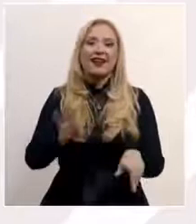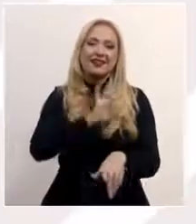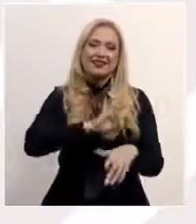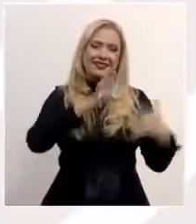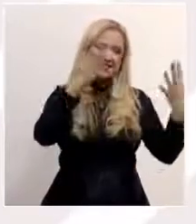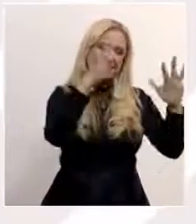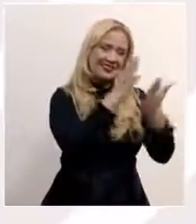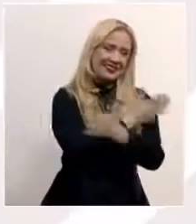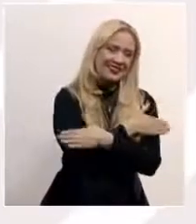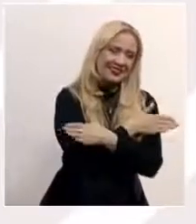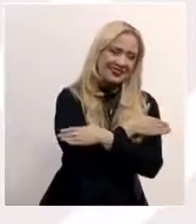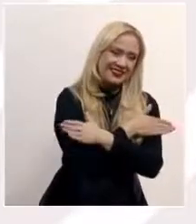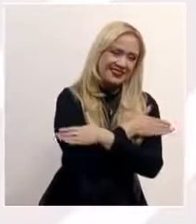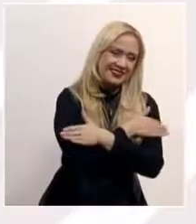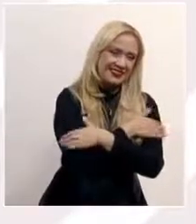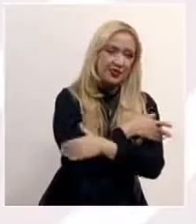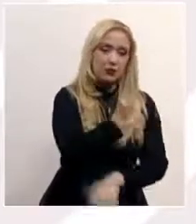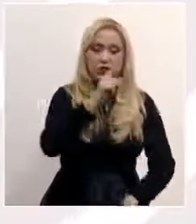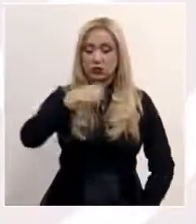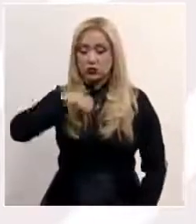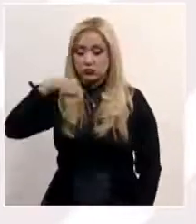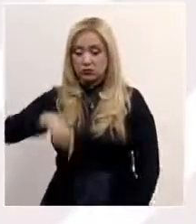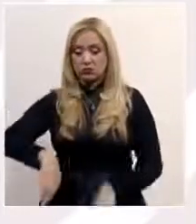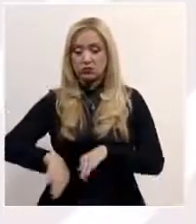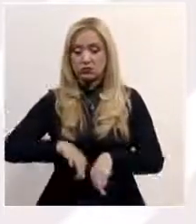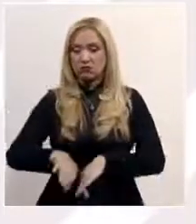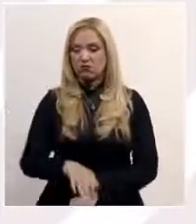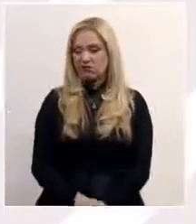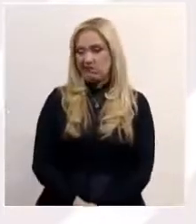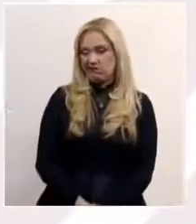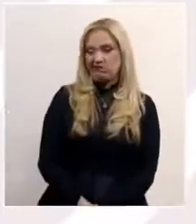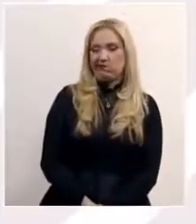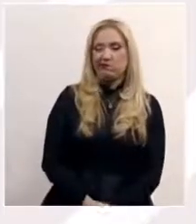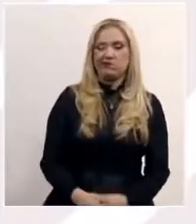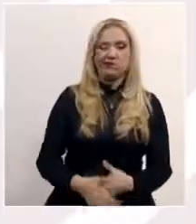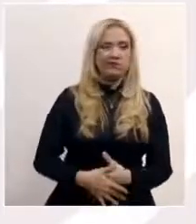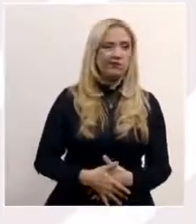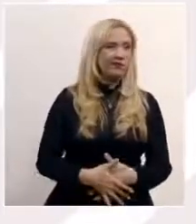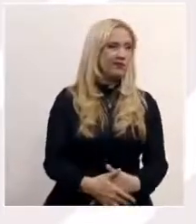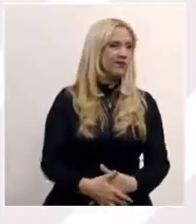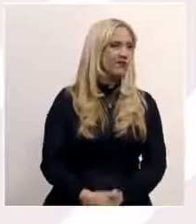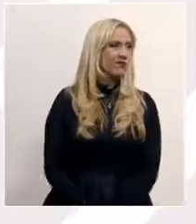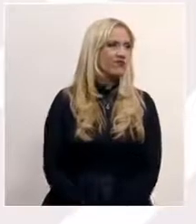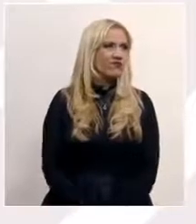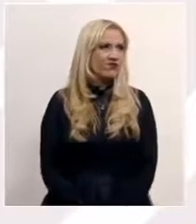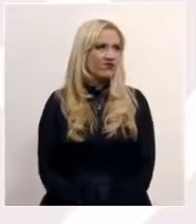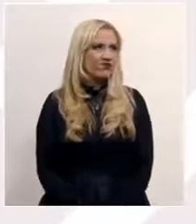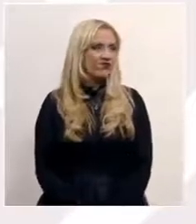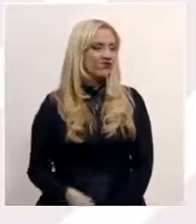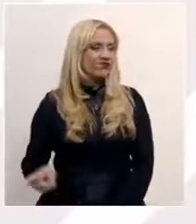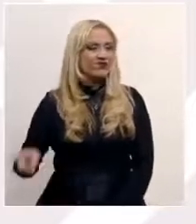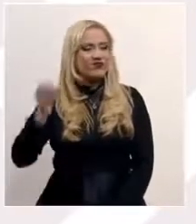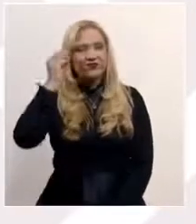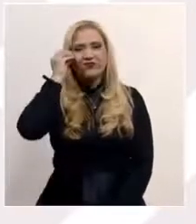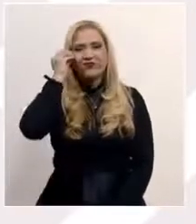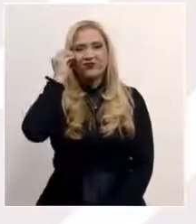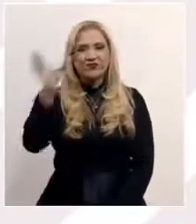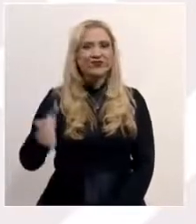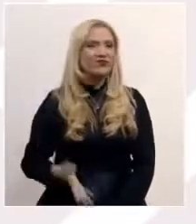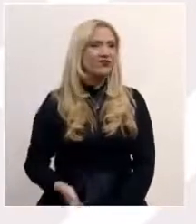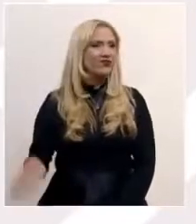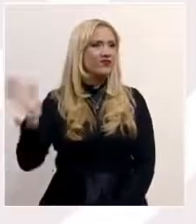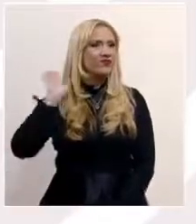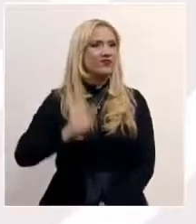si estamos en el espacio laboral, la maternidad y el embarazo son vistos como una desventaja. A las mujeres se les asocia